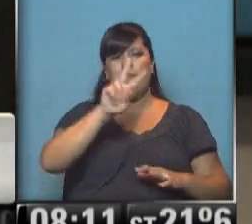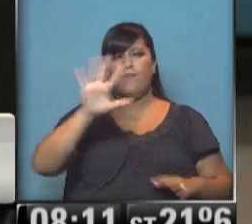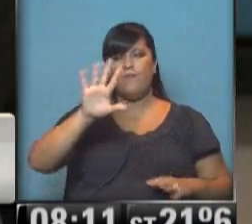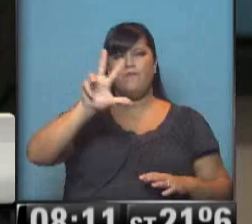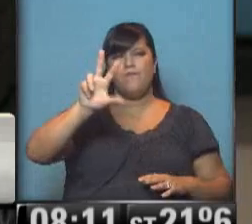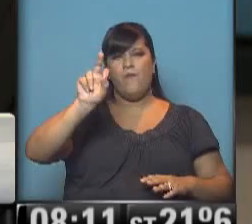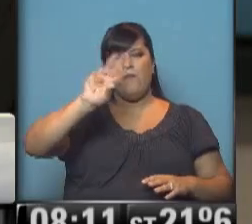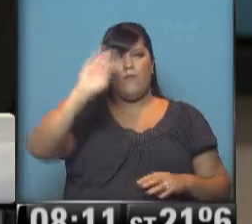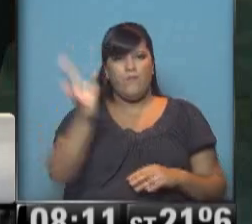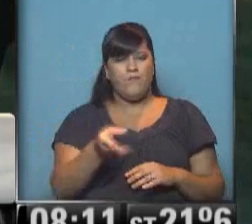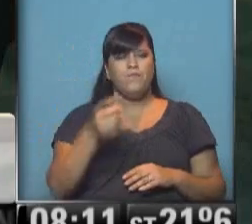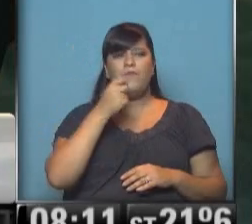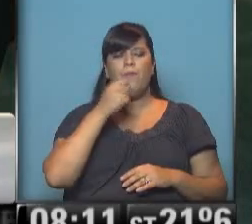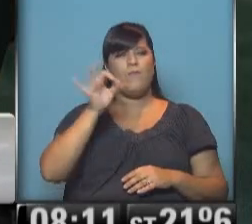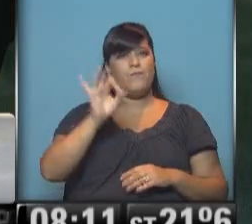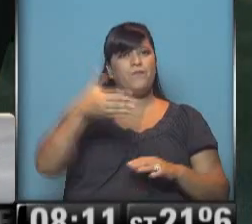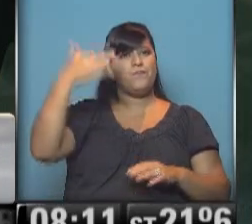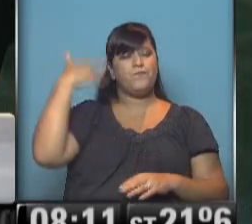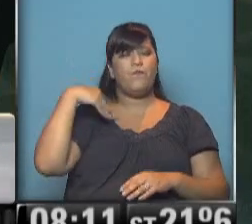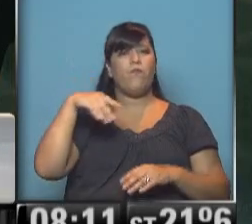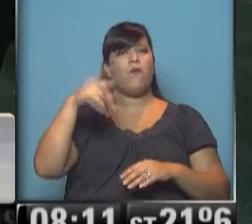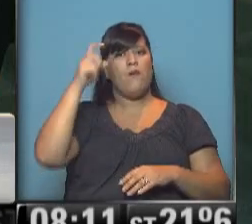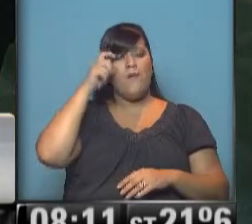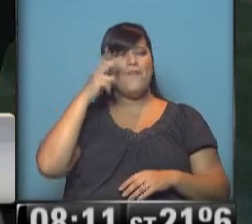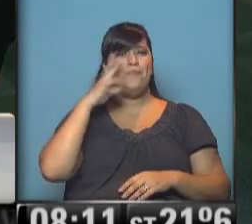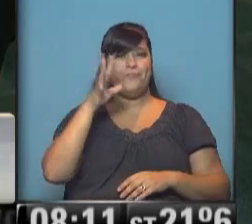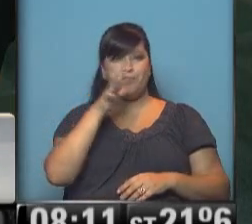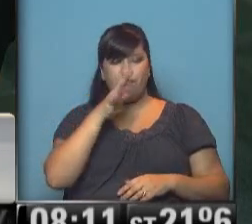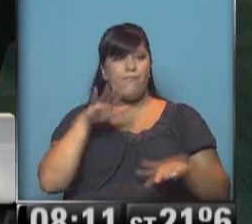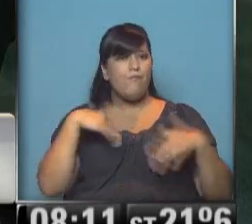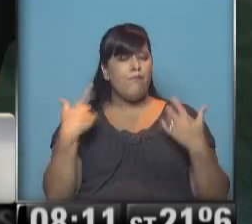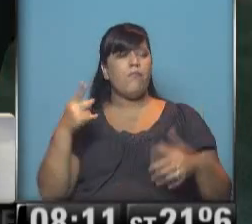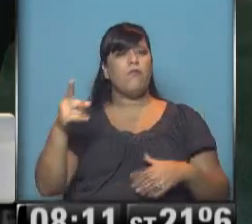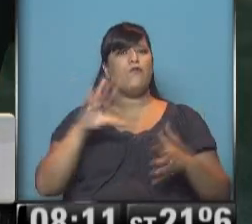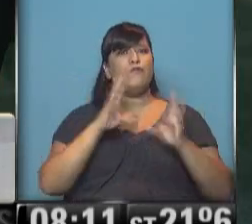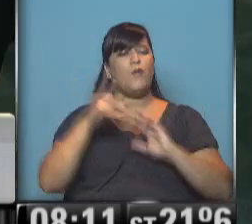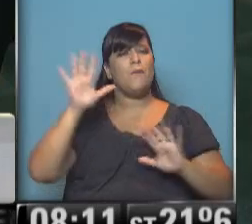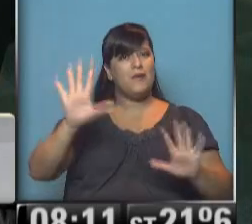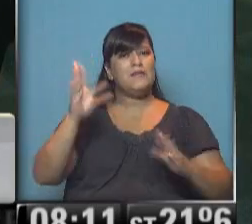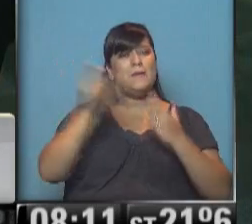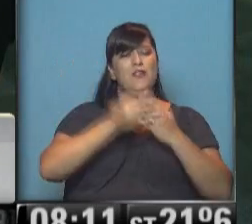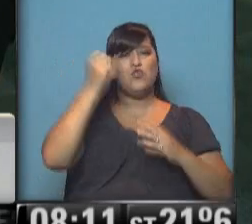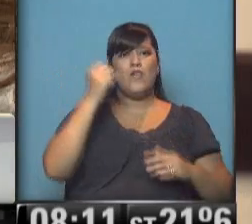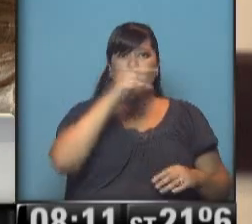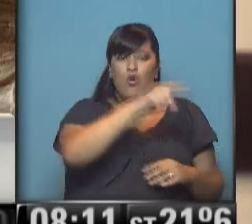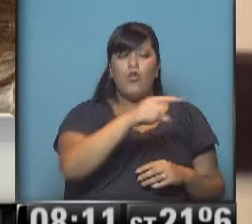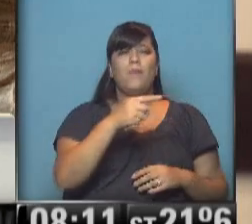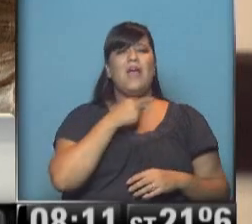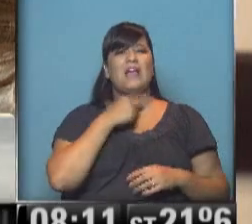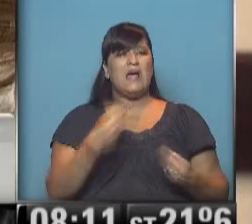ciento si tomamos desde el principio de enero de 2014 con lo cual intento de esta forma el ministro economía